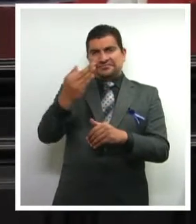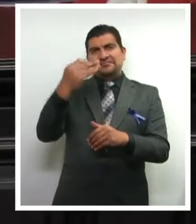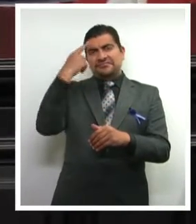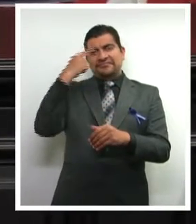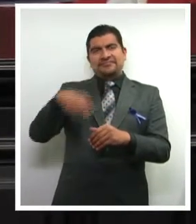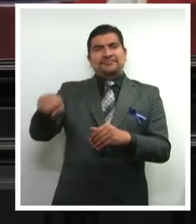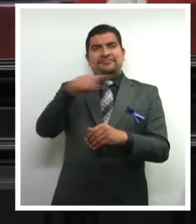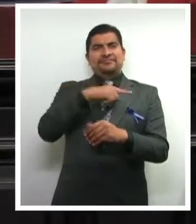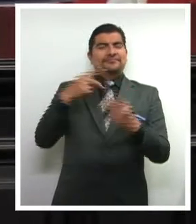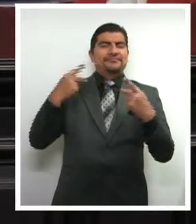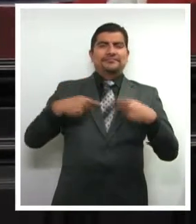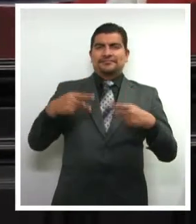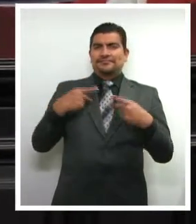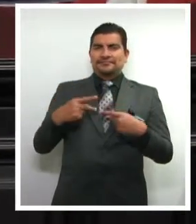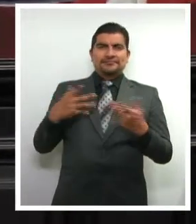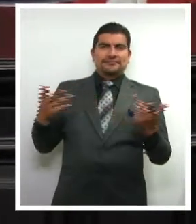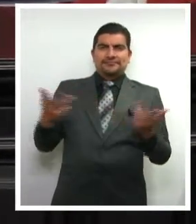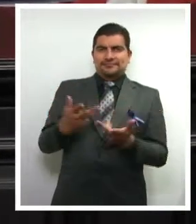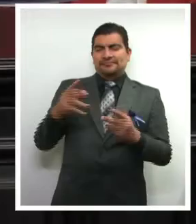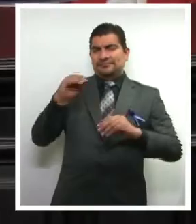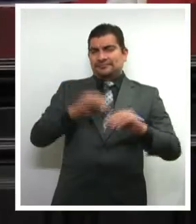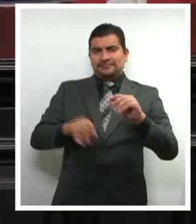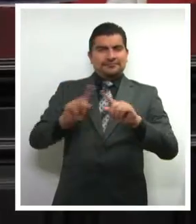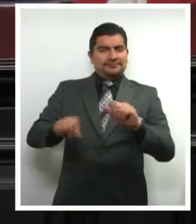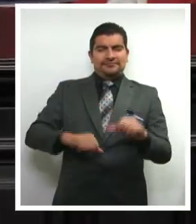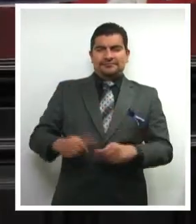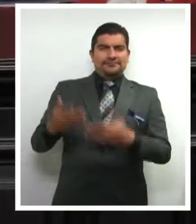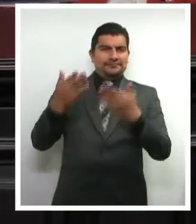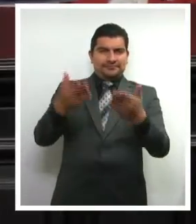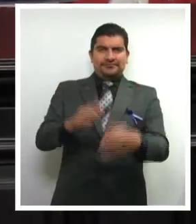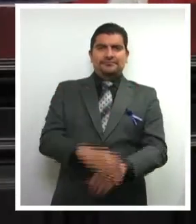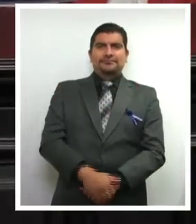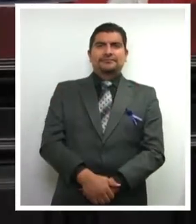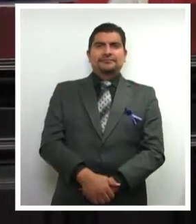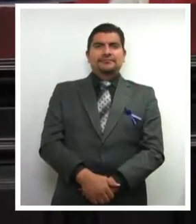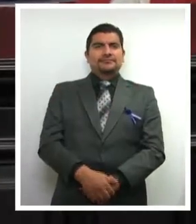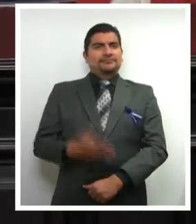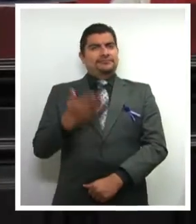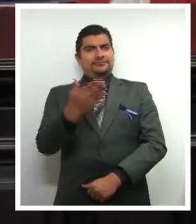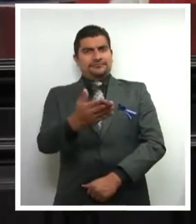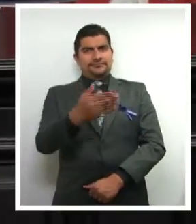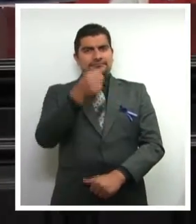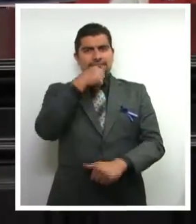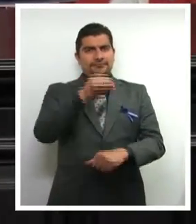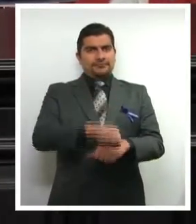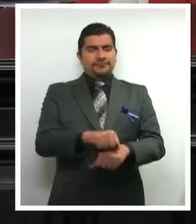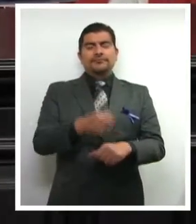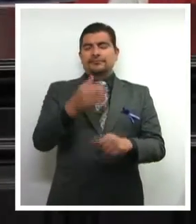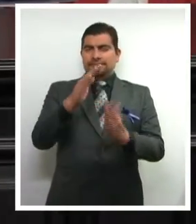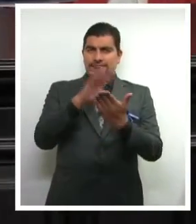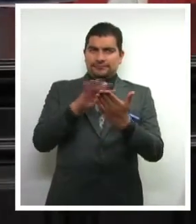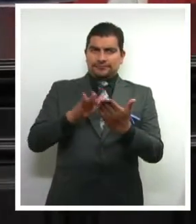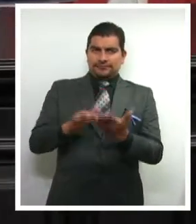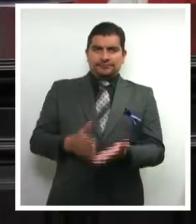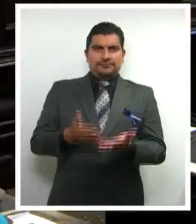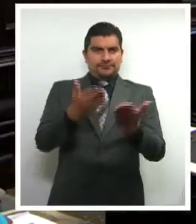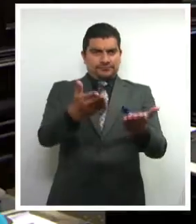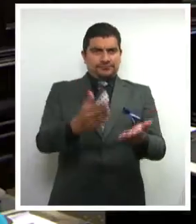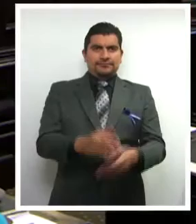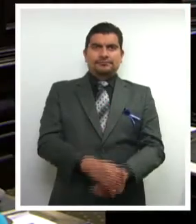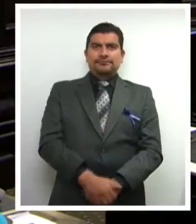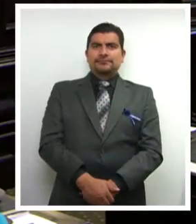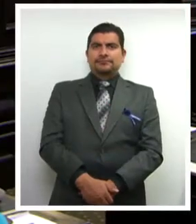para el desarrollo de las mismas, el trabajo de las mismas. Pido a la Secretaría dar lectura.